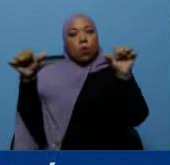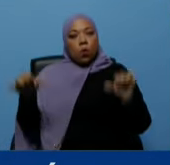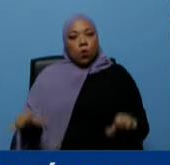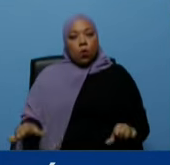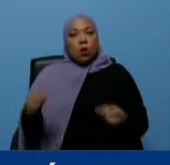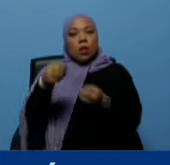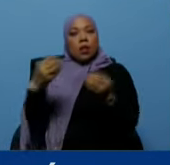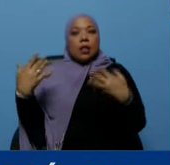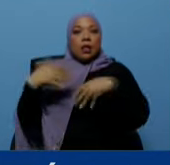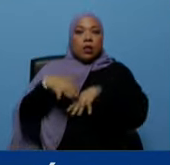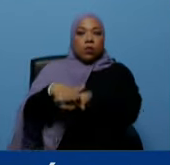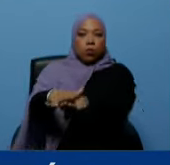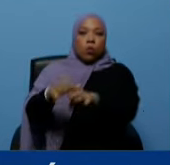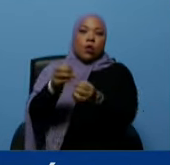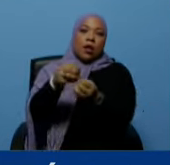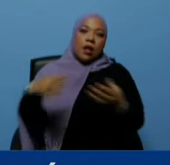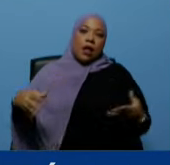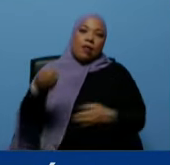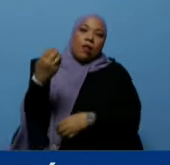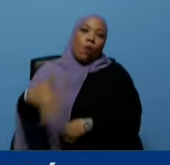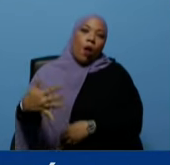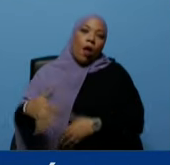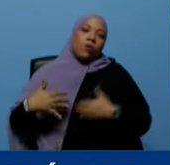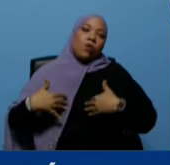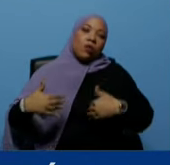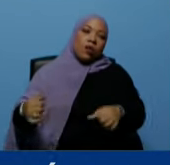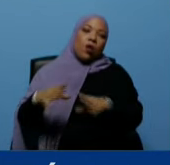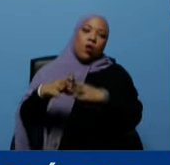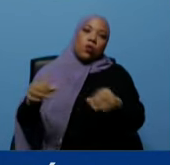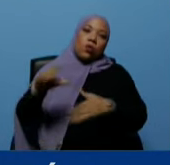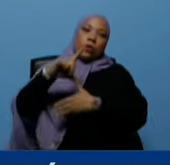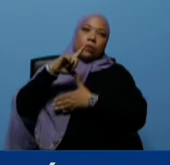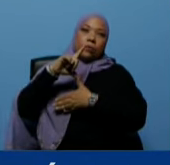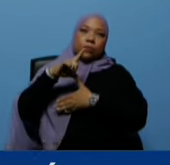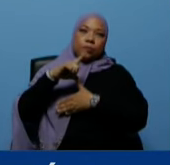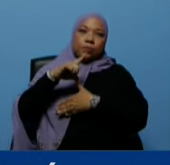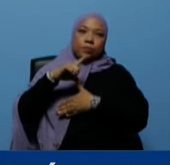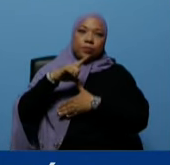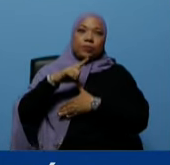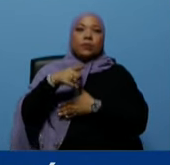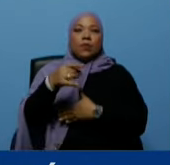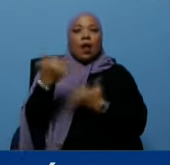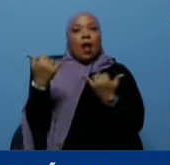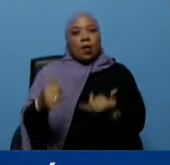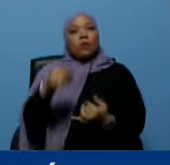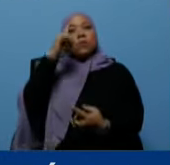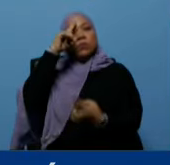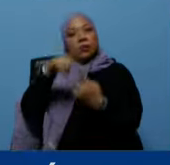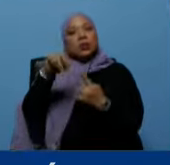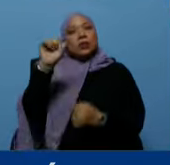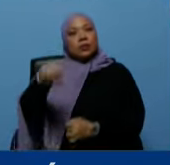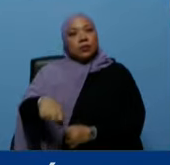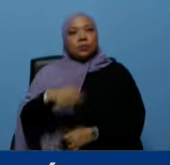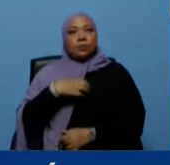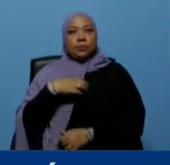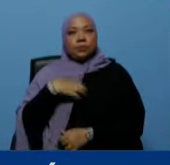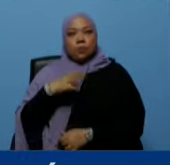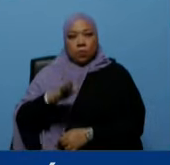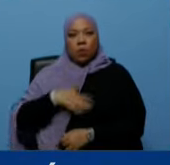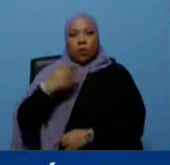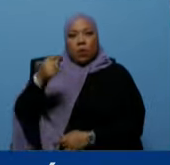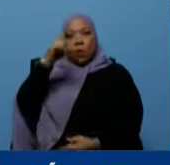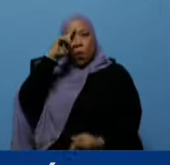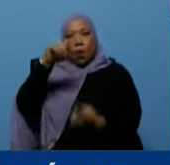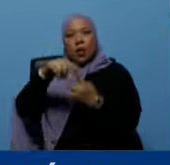público integrado, gratuito y de calidad de salud de toda América Latina, que lo vamos a lograr. Lo vamos a